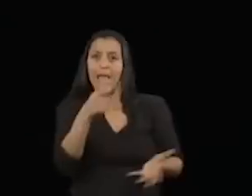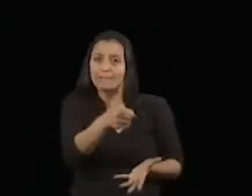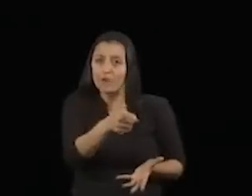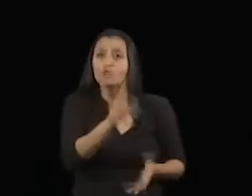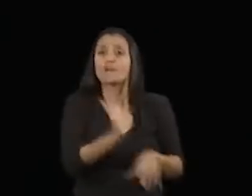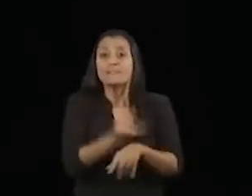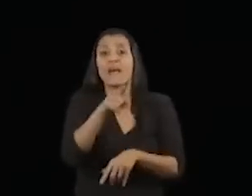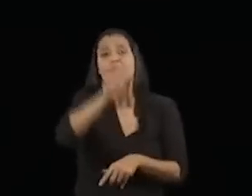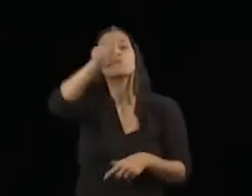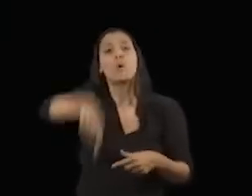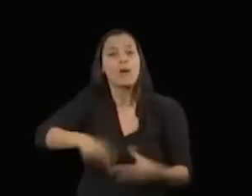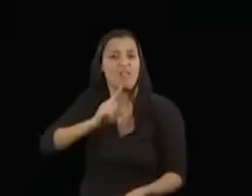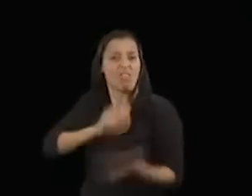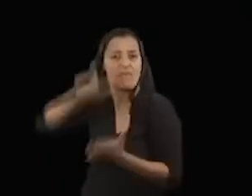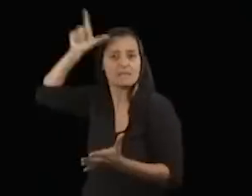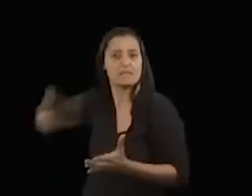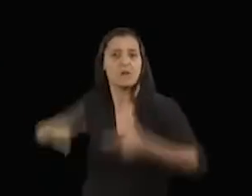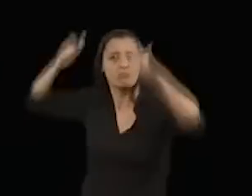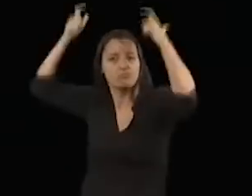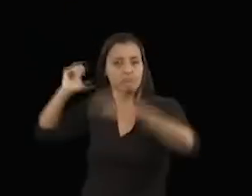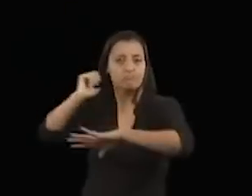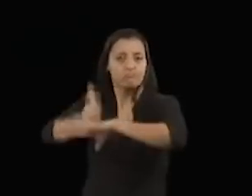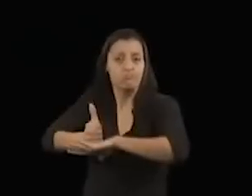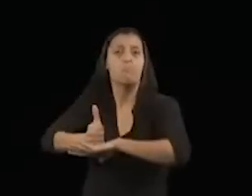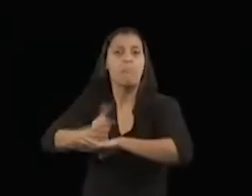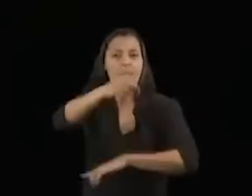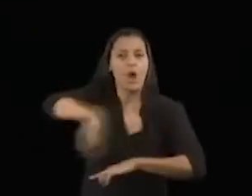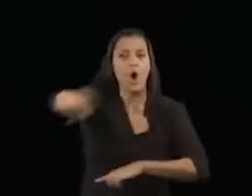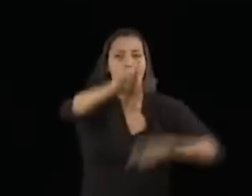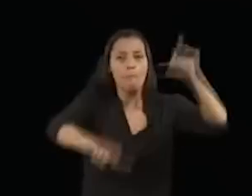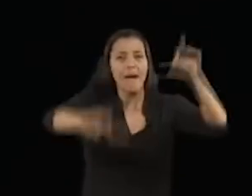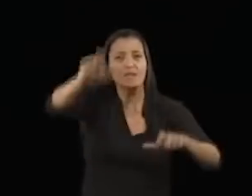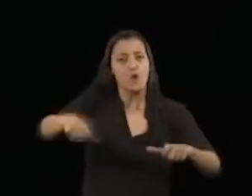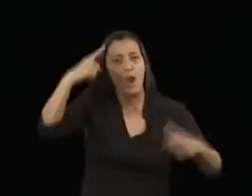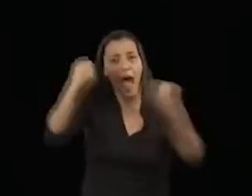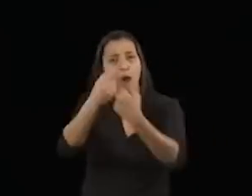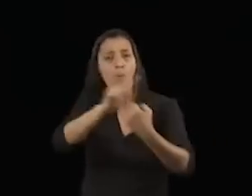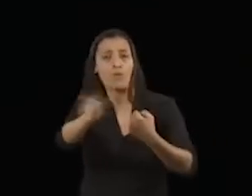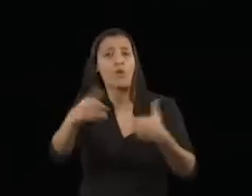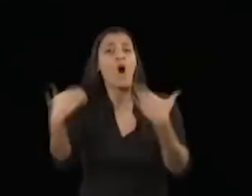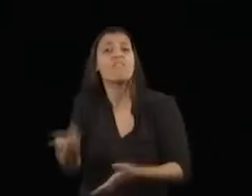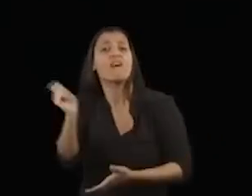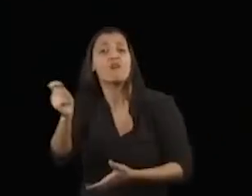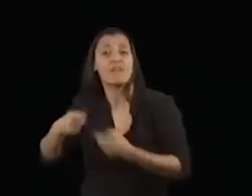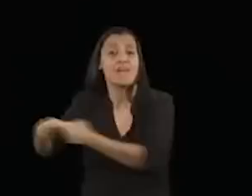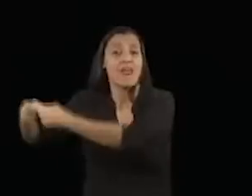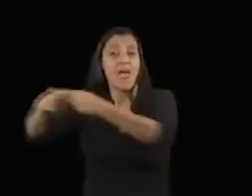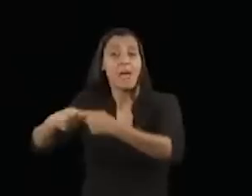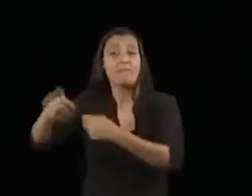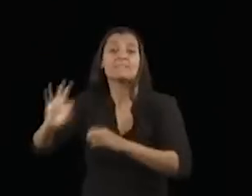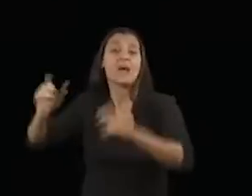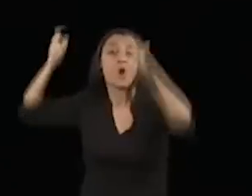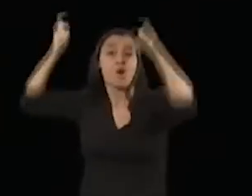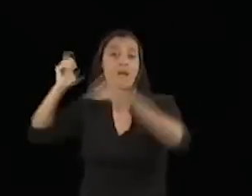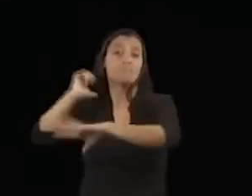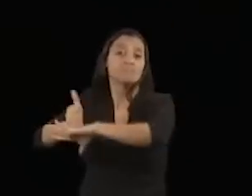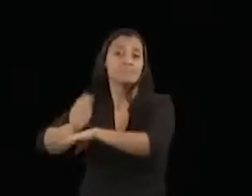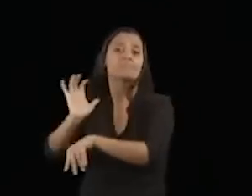un monopolio, obviamente que eso era en contra de la gente y era a favor del empresario y del monarca.